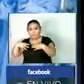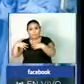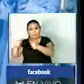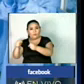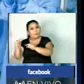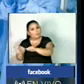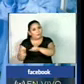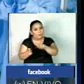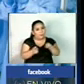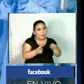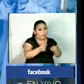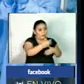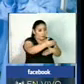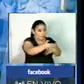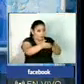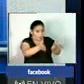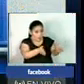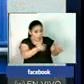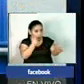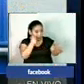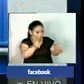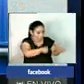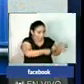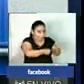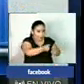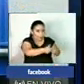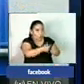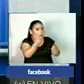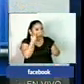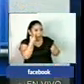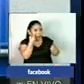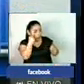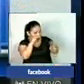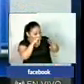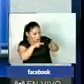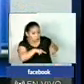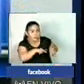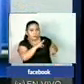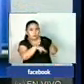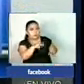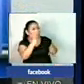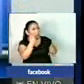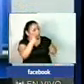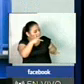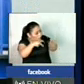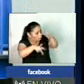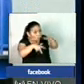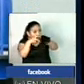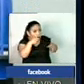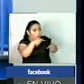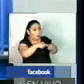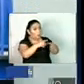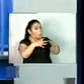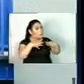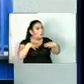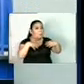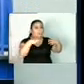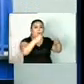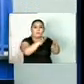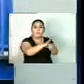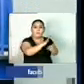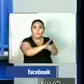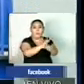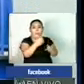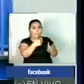y va a un centro a un centro de contención a recibir pues un proceso de observación mientras recupera totalmente su